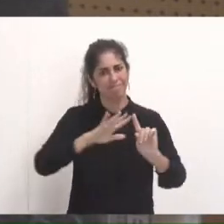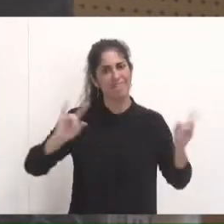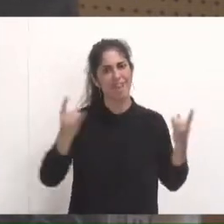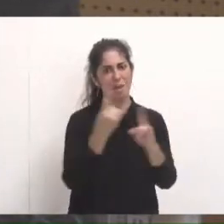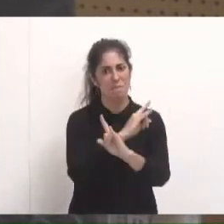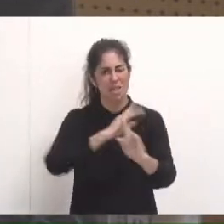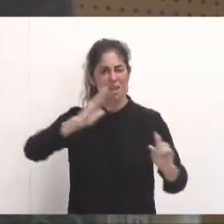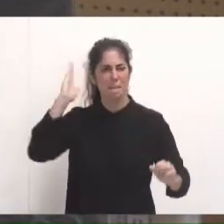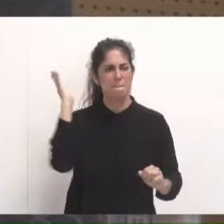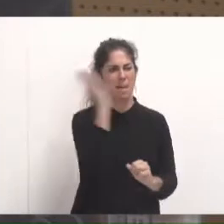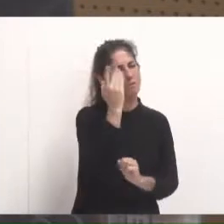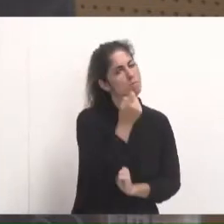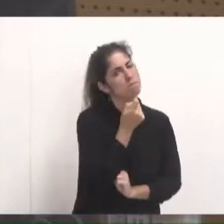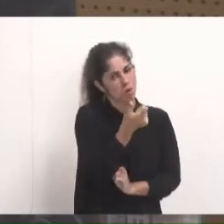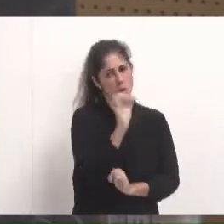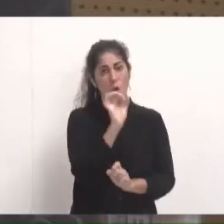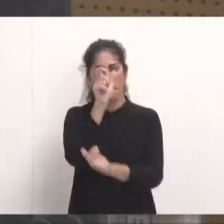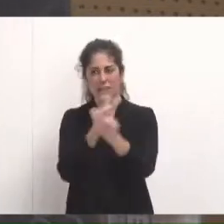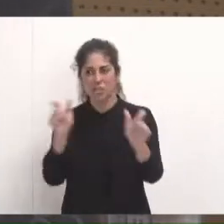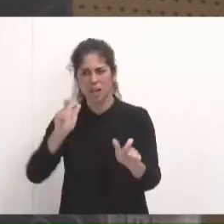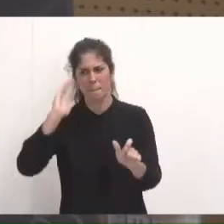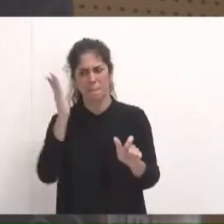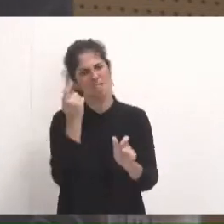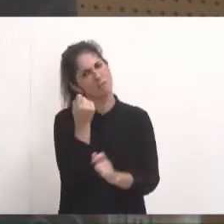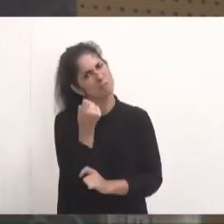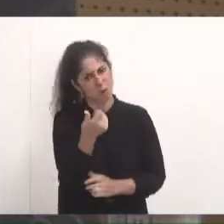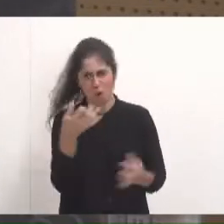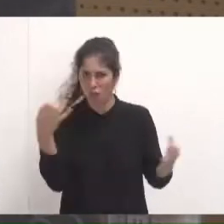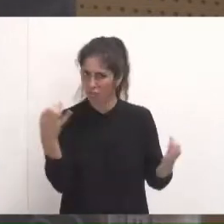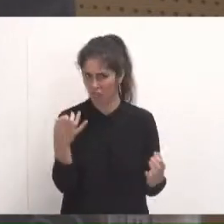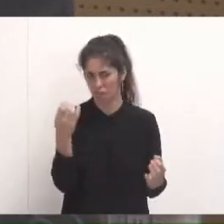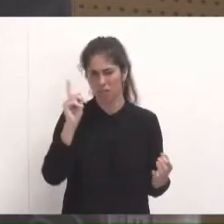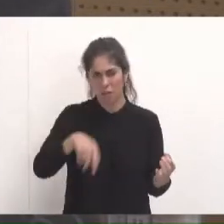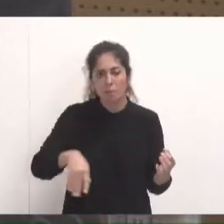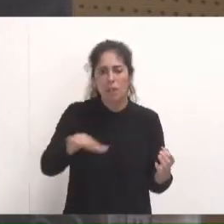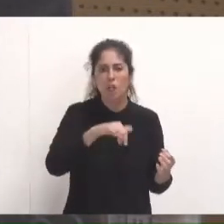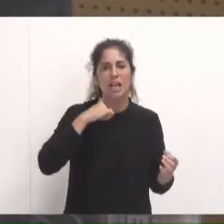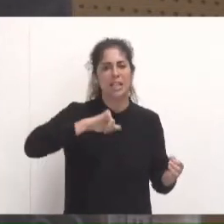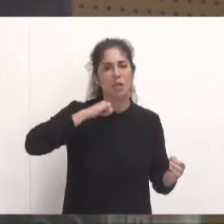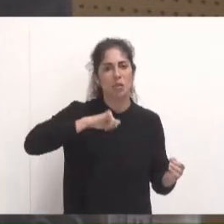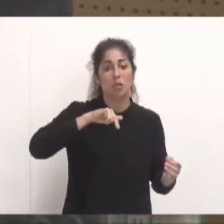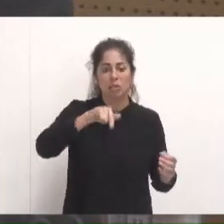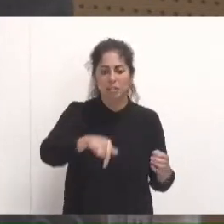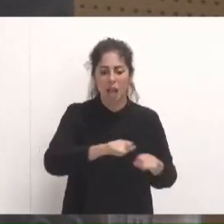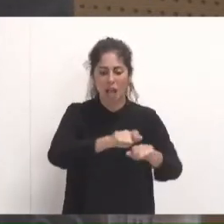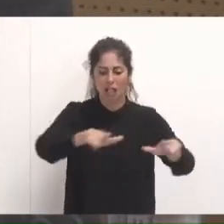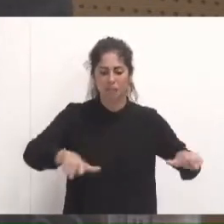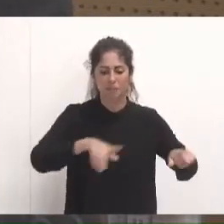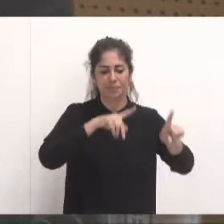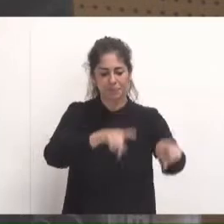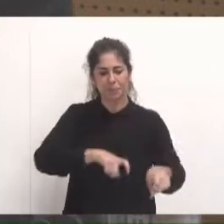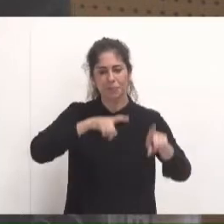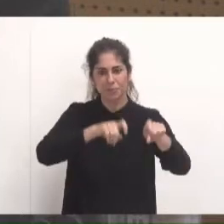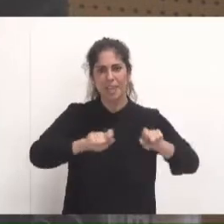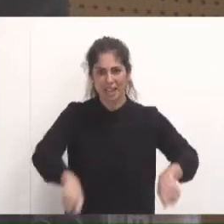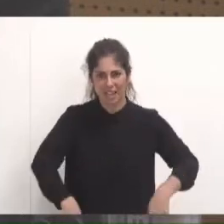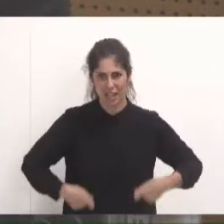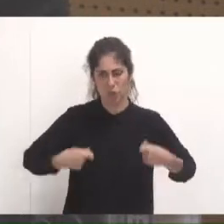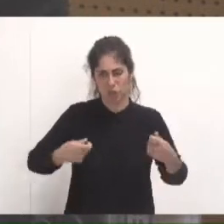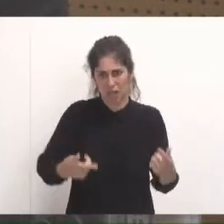las personas. También tenemos en esa zona de Tacoronte, en ese entorno, un conjunto importante de explotaciones de agricultura ecológica que van a